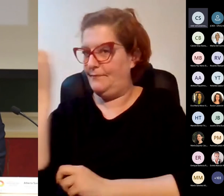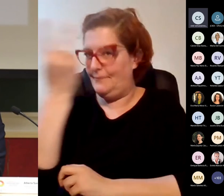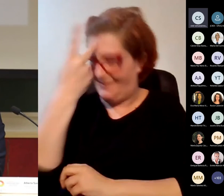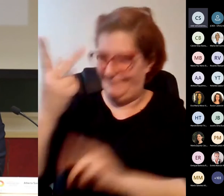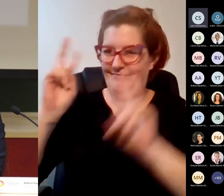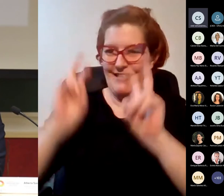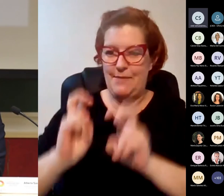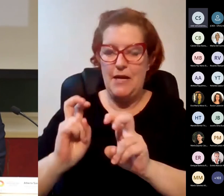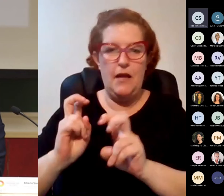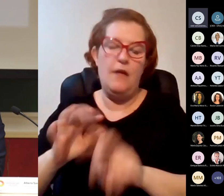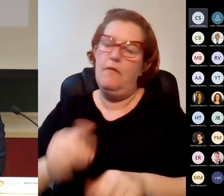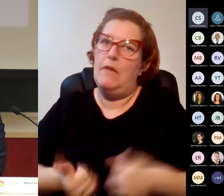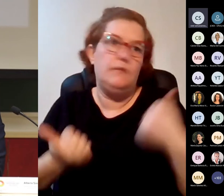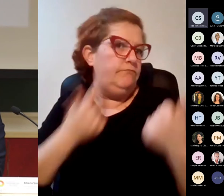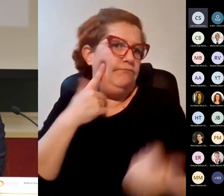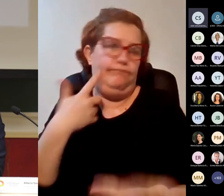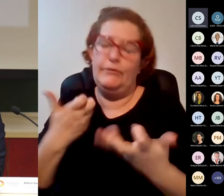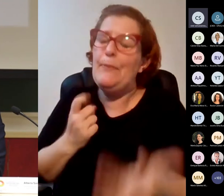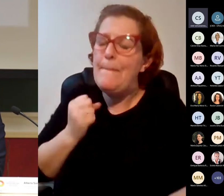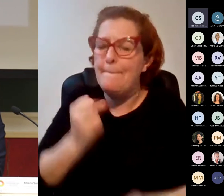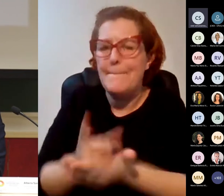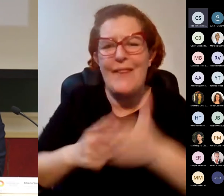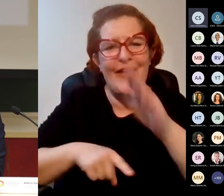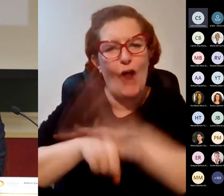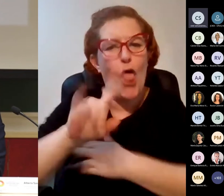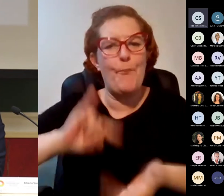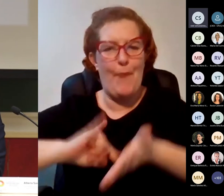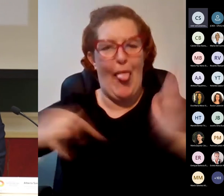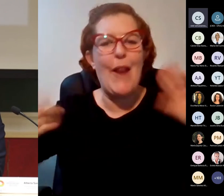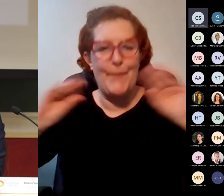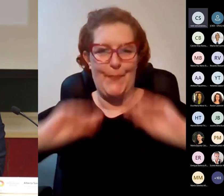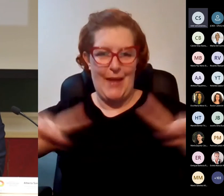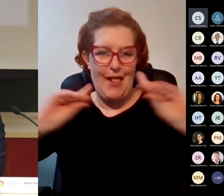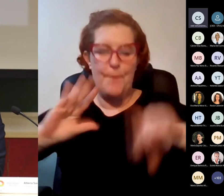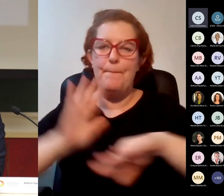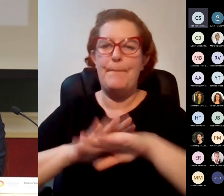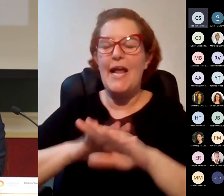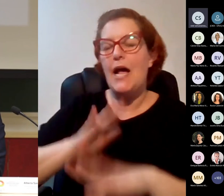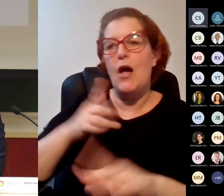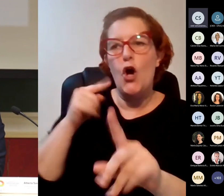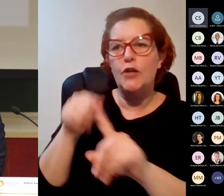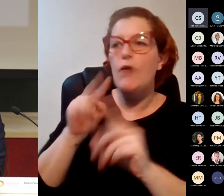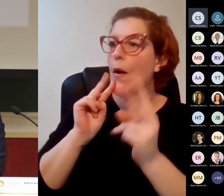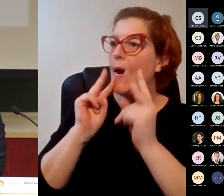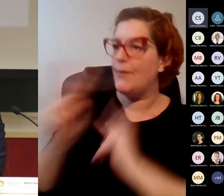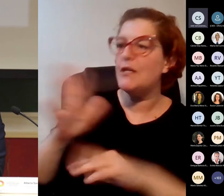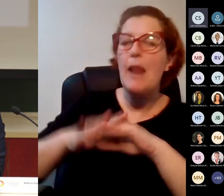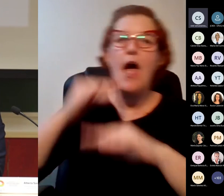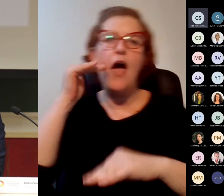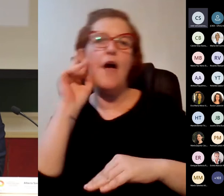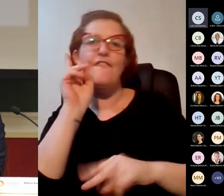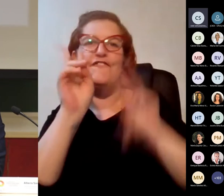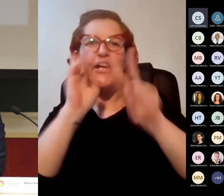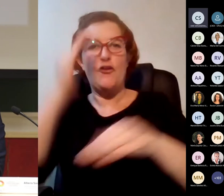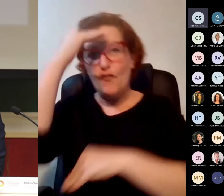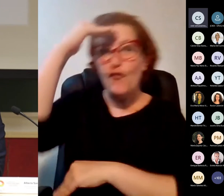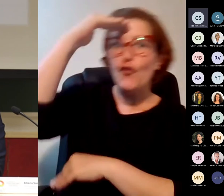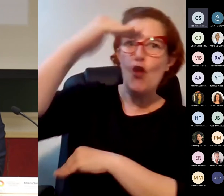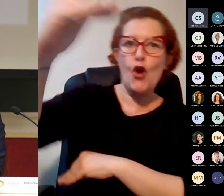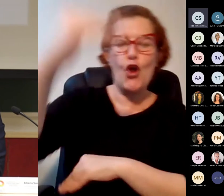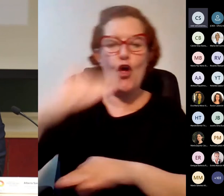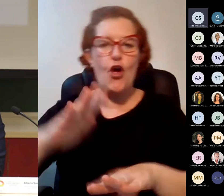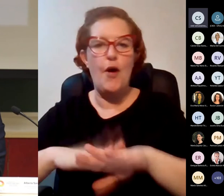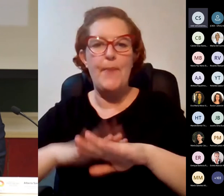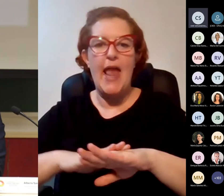por el desarrollo tecnológico y pedagógico para poder dar respuesta a la visión de futuro necesaria en combinación con la estrategia digital